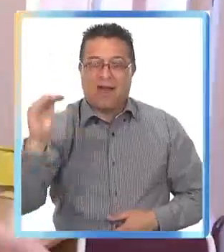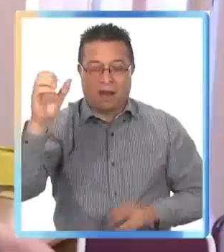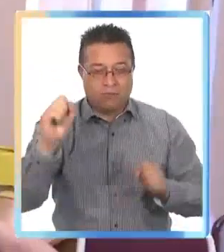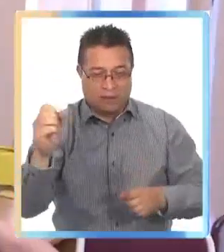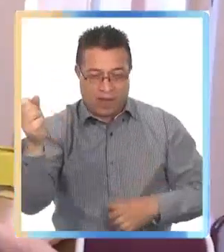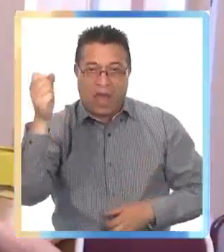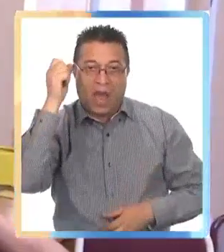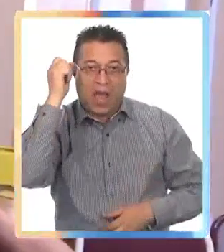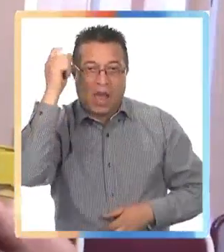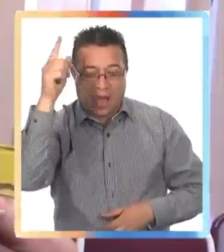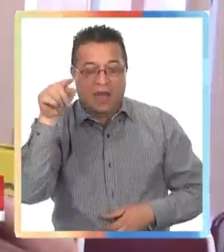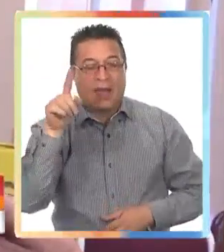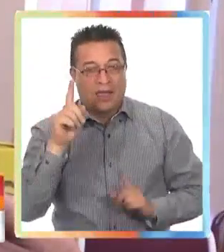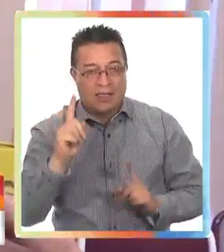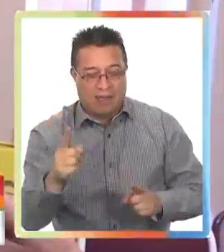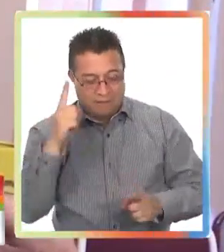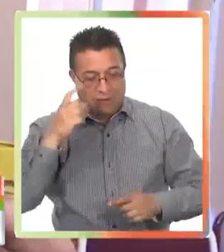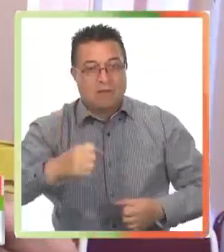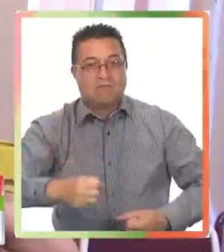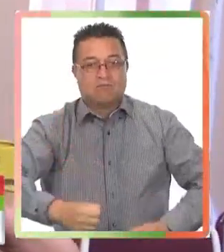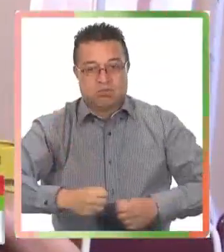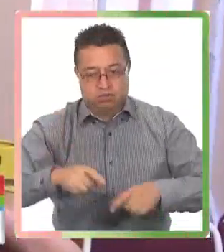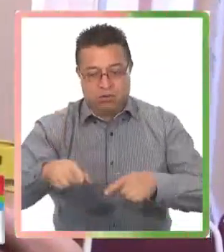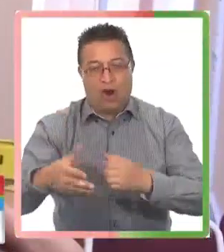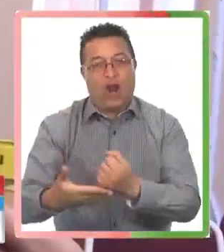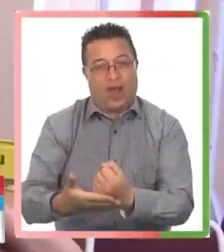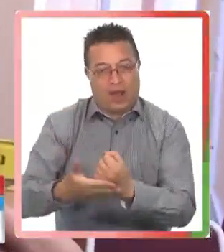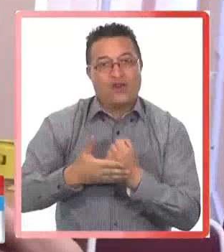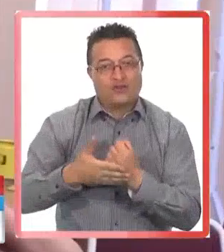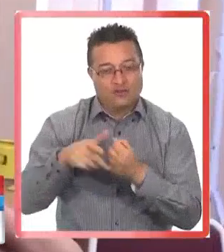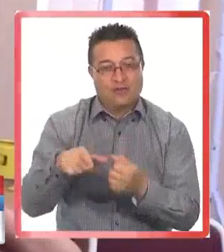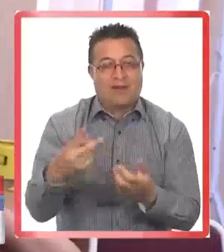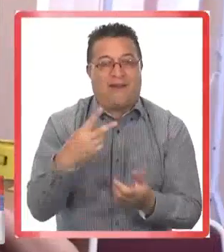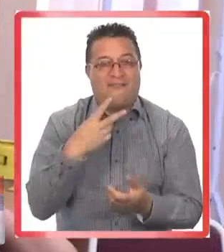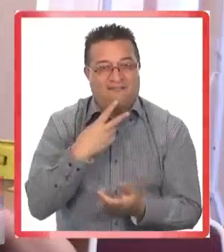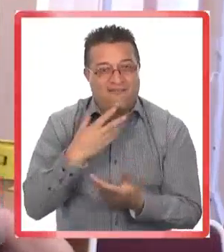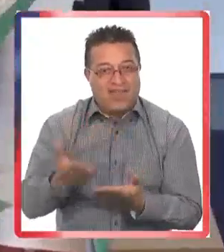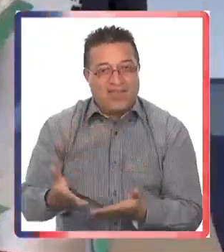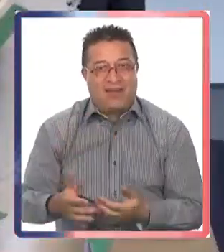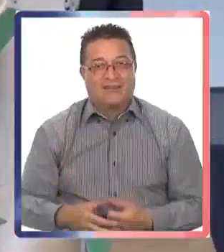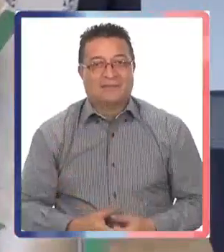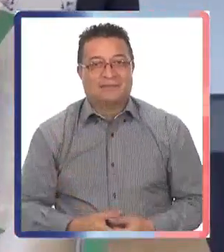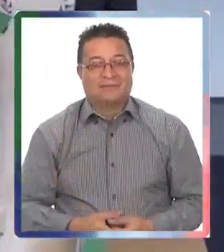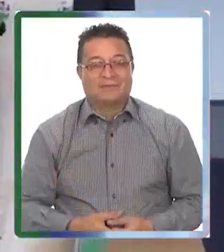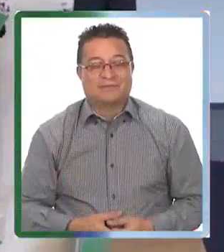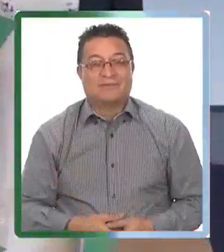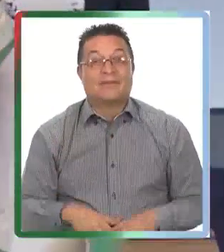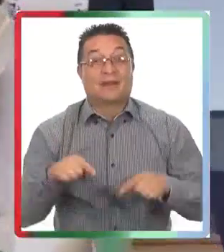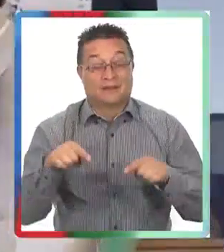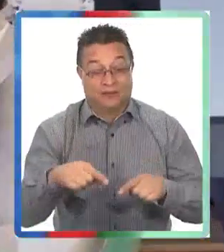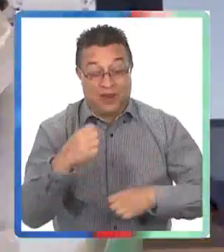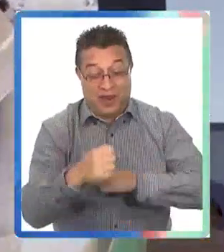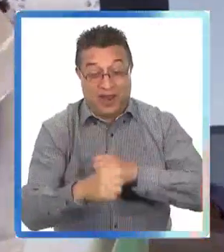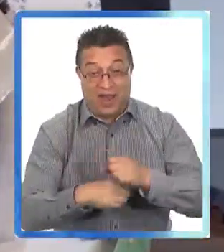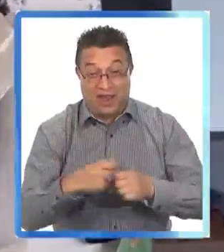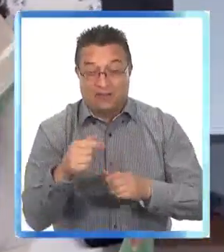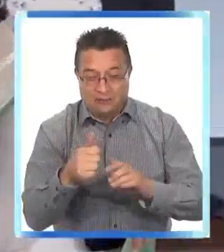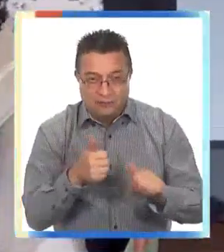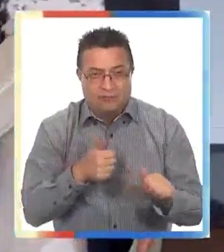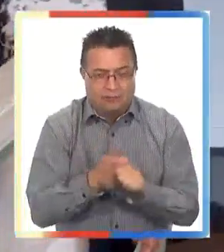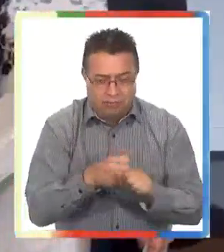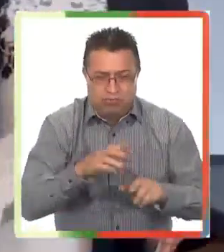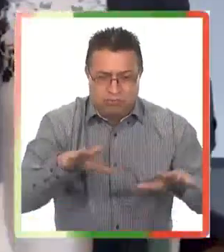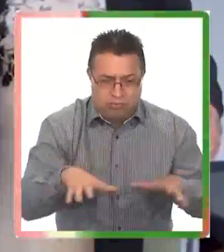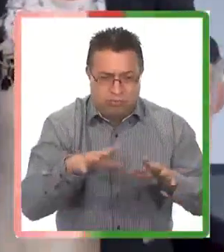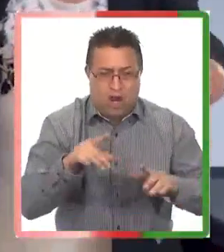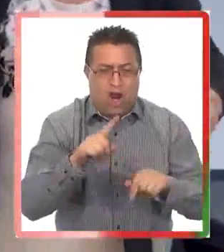lograr comprender y tienen que tomar y afianzar esta herramienta que les va a servir para la vida. Luego de un año de reforzamiento y horas